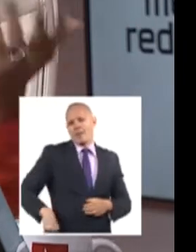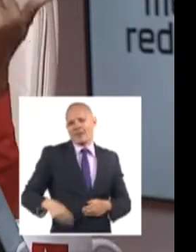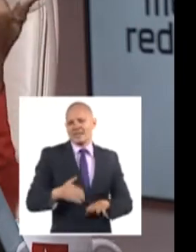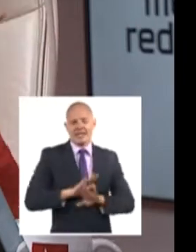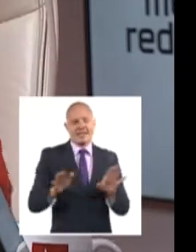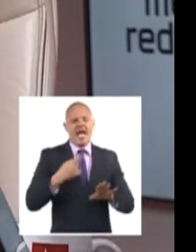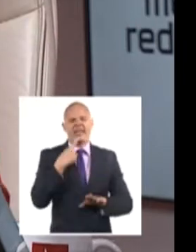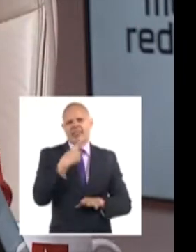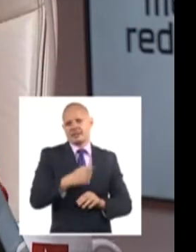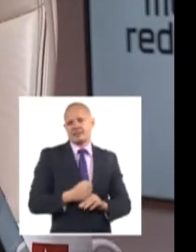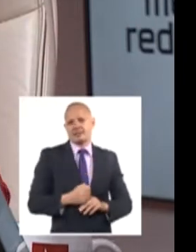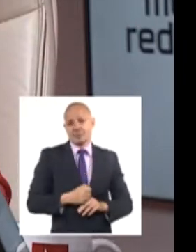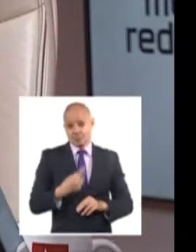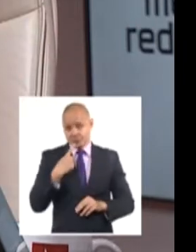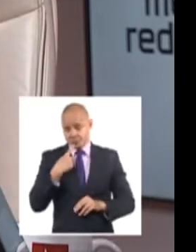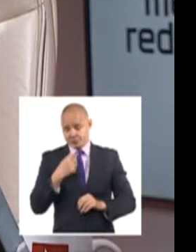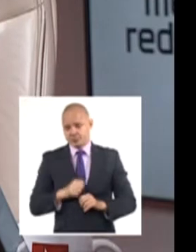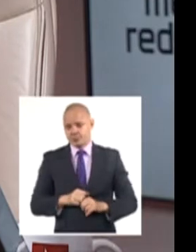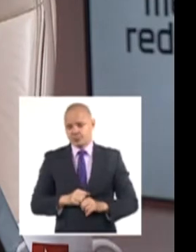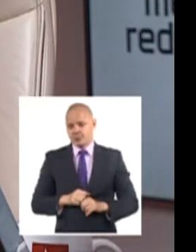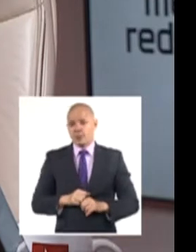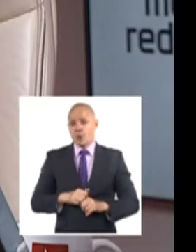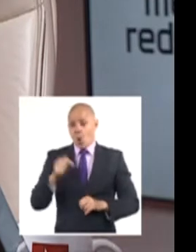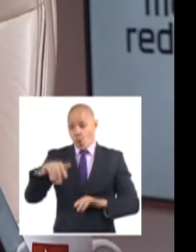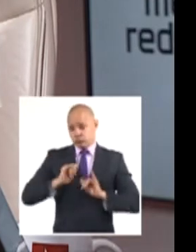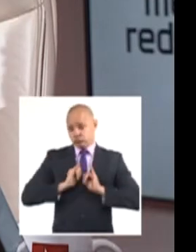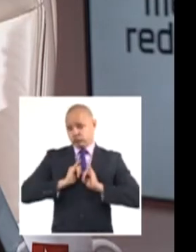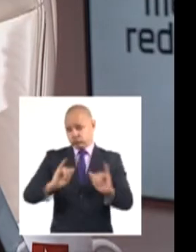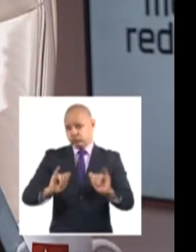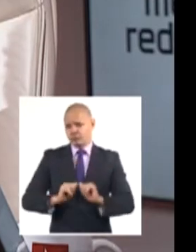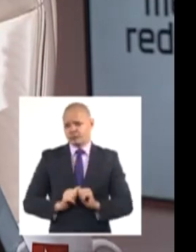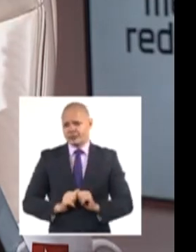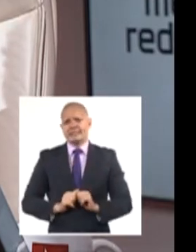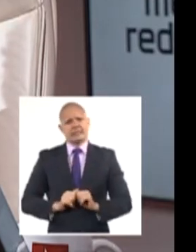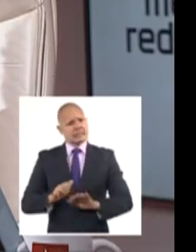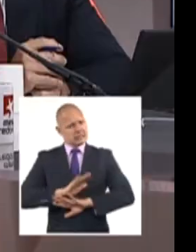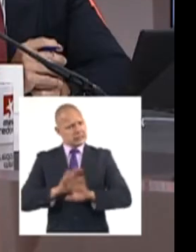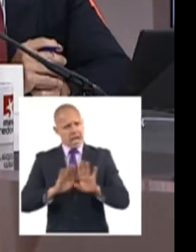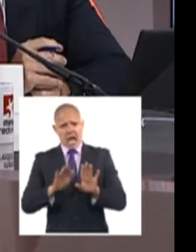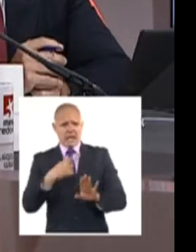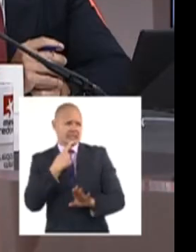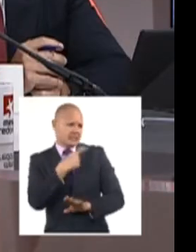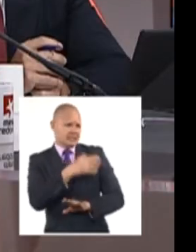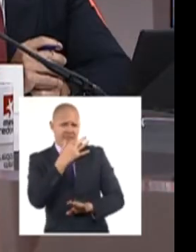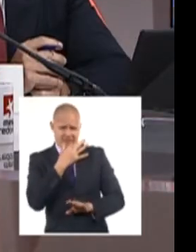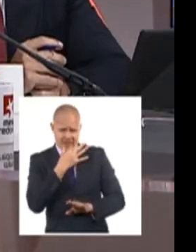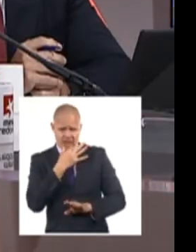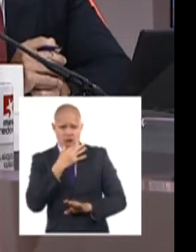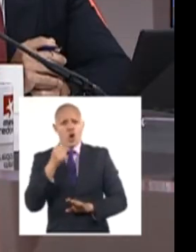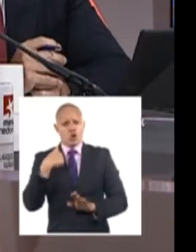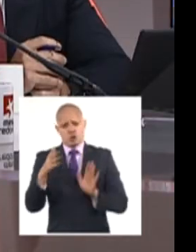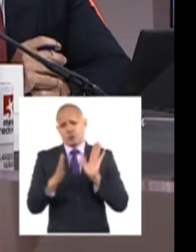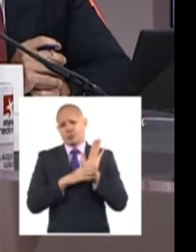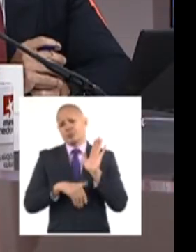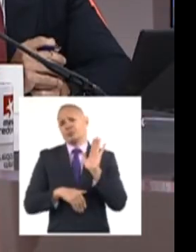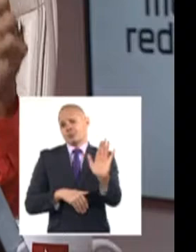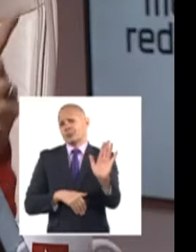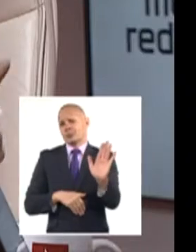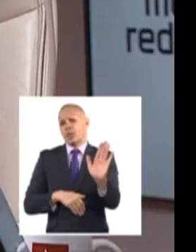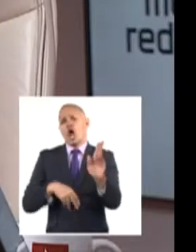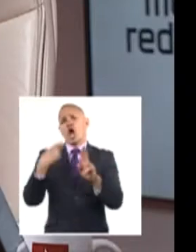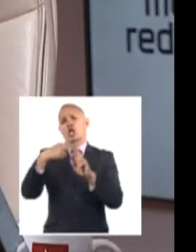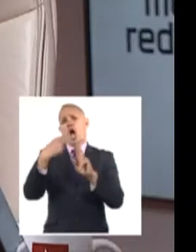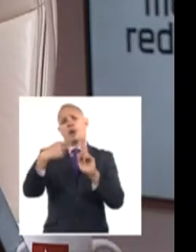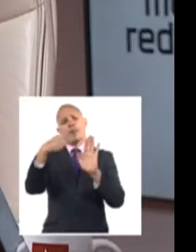cuento que está anunciando de que ella va a presentar su gabinete y ya tiene un nombre para ese gabinete y se